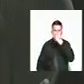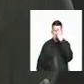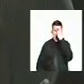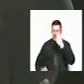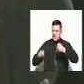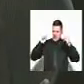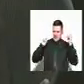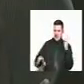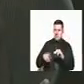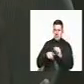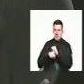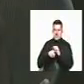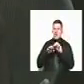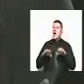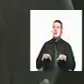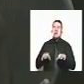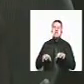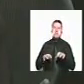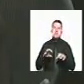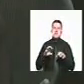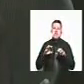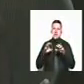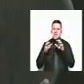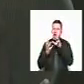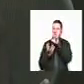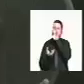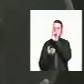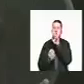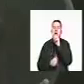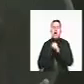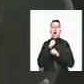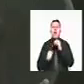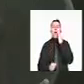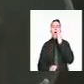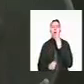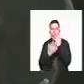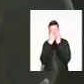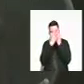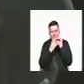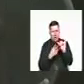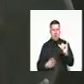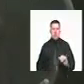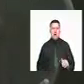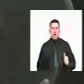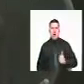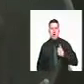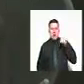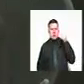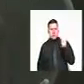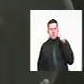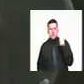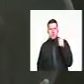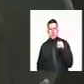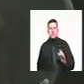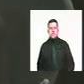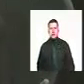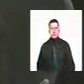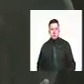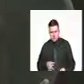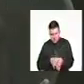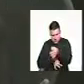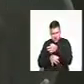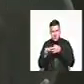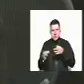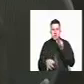rabiosos entrenados para matar. Menores de edad secuestrados para ser abusados sexualmente a cambio